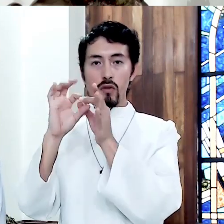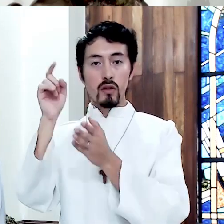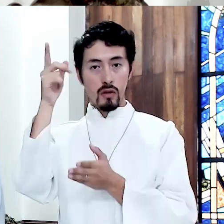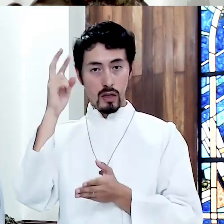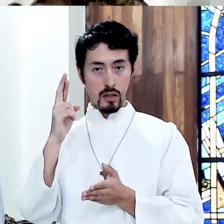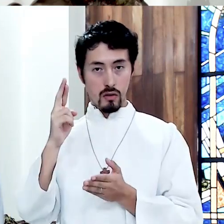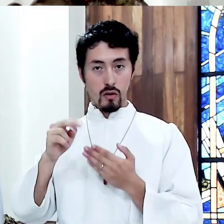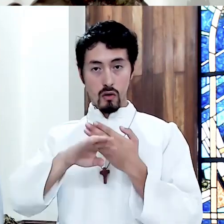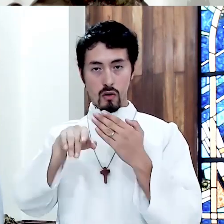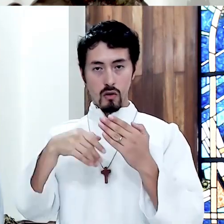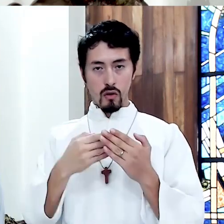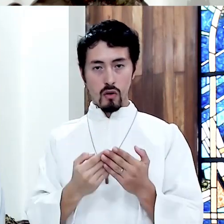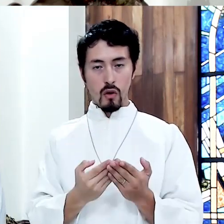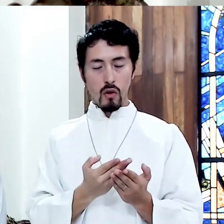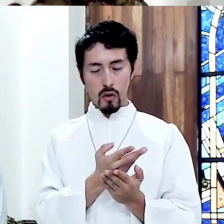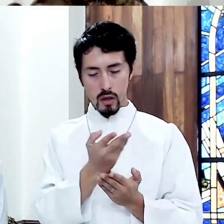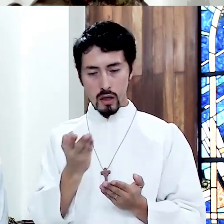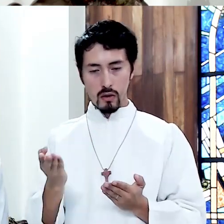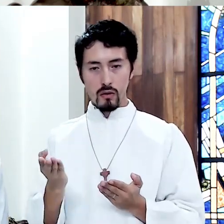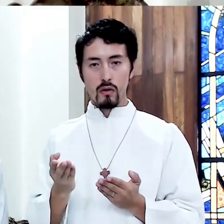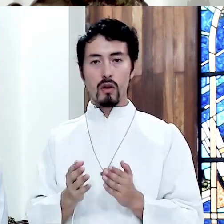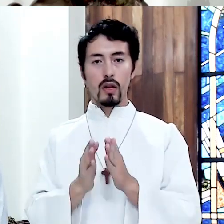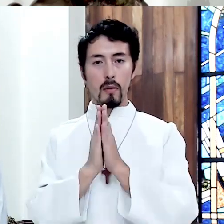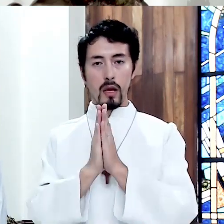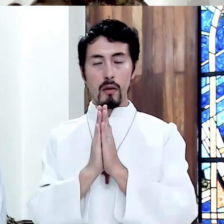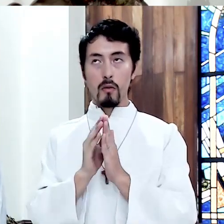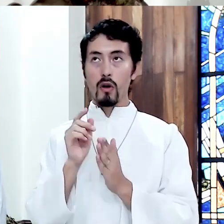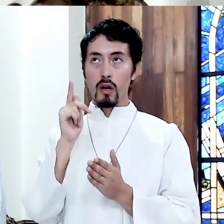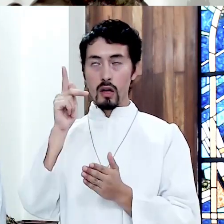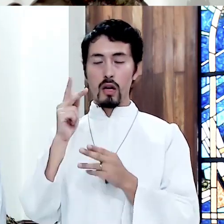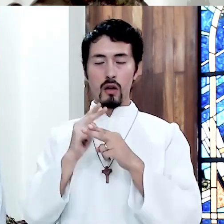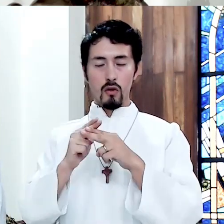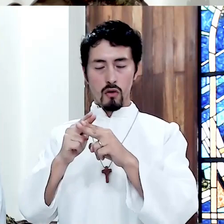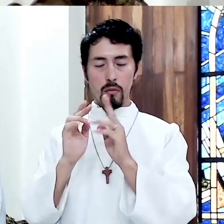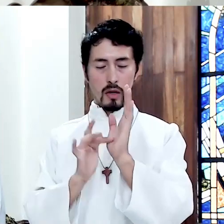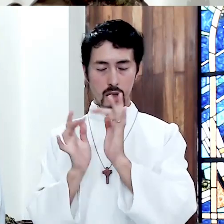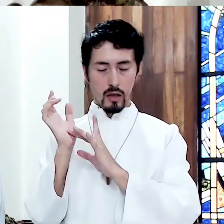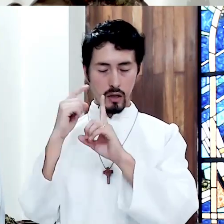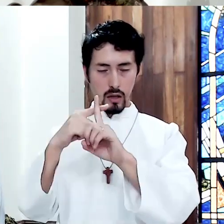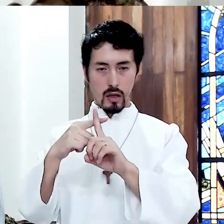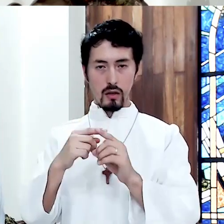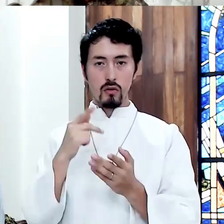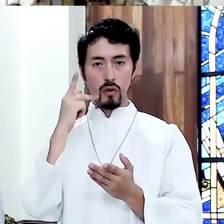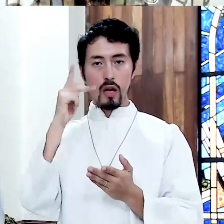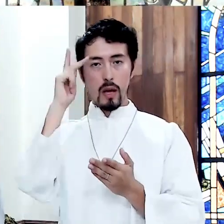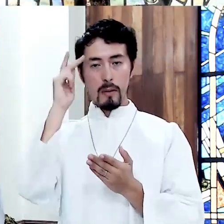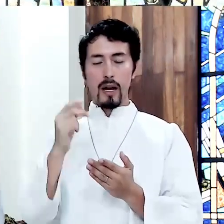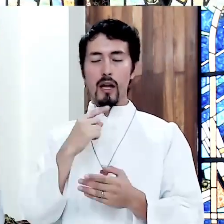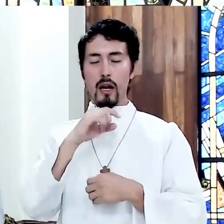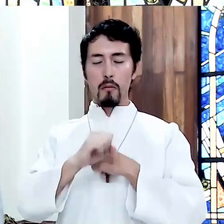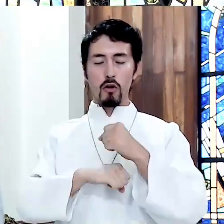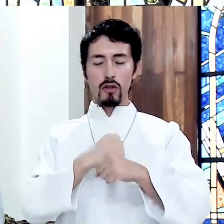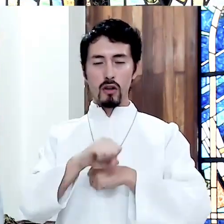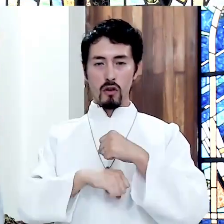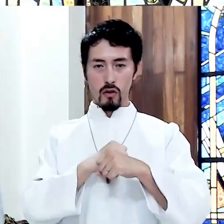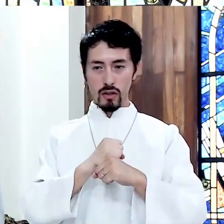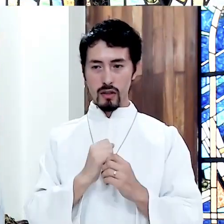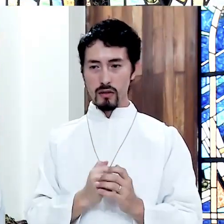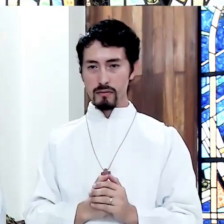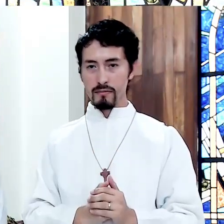Todo eso te pedimos, Padre, en nombre de Jesús, quien vive contigo por los siglos de los siglos. Amén.